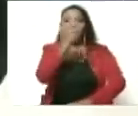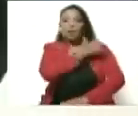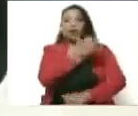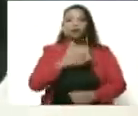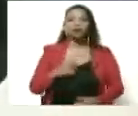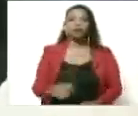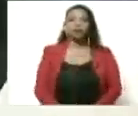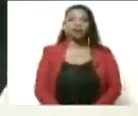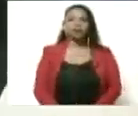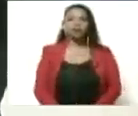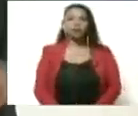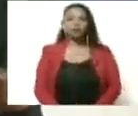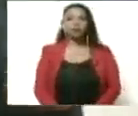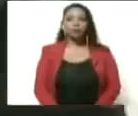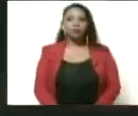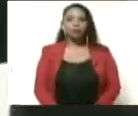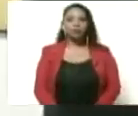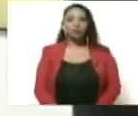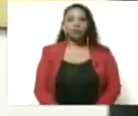Ichazo.